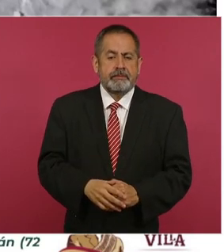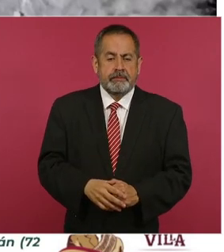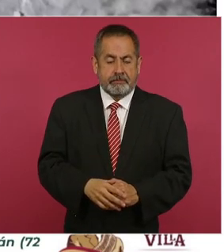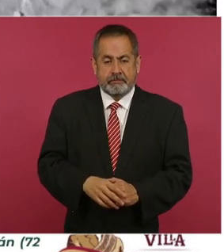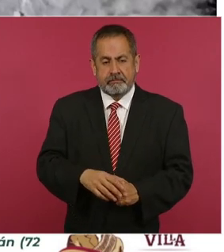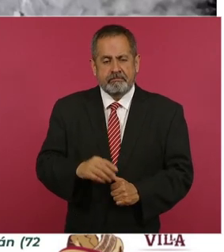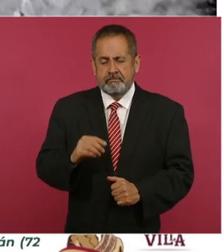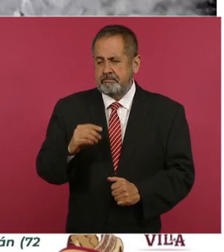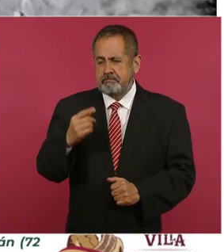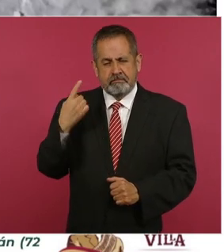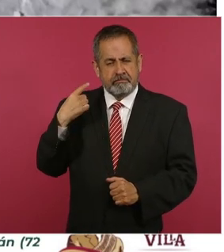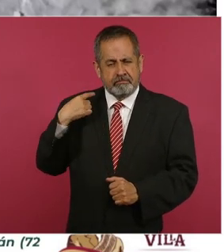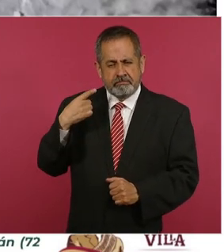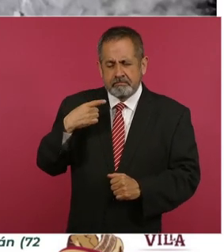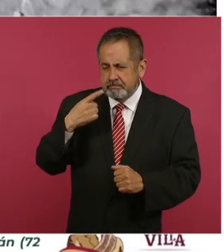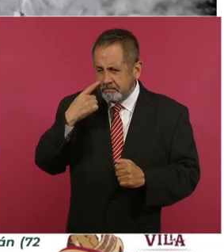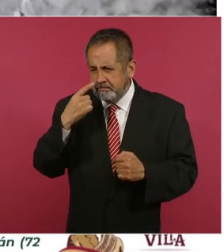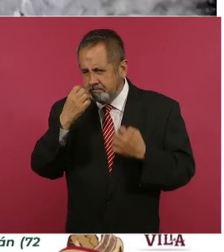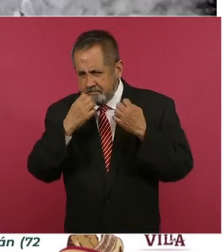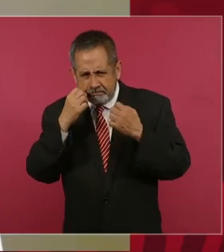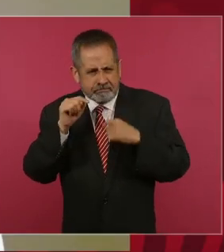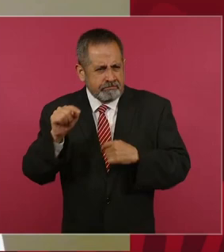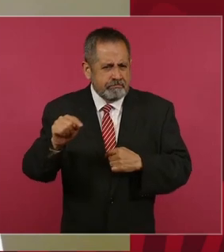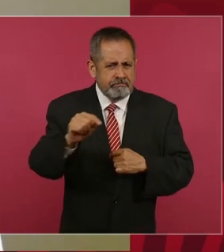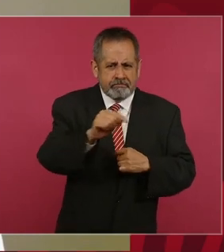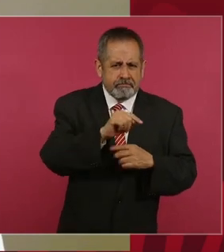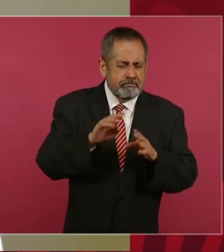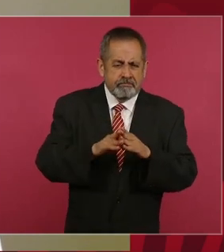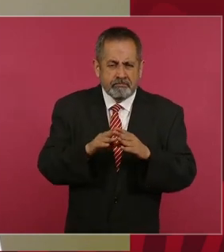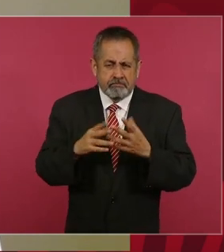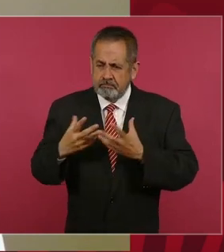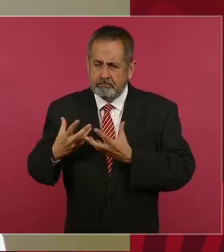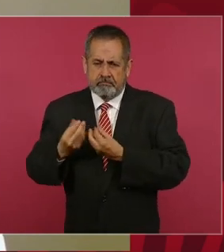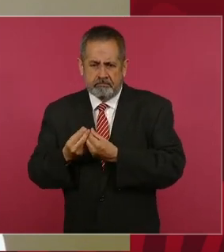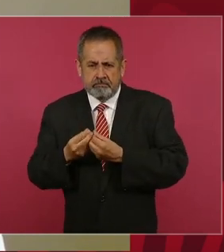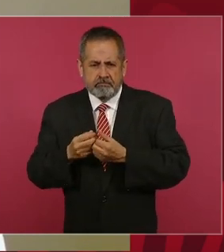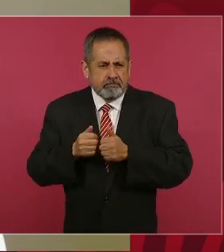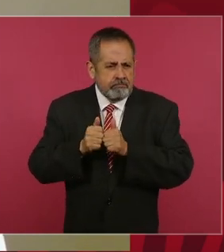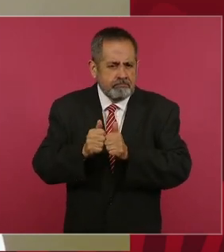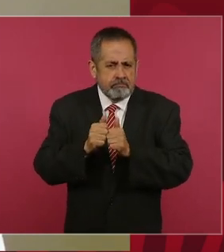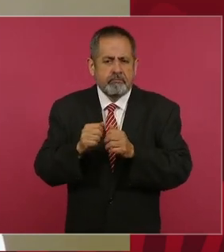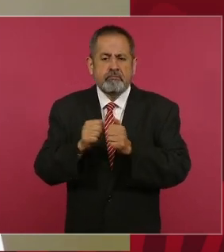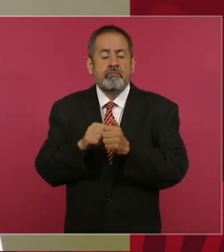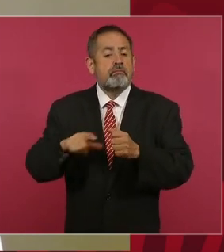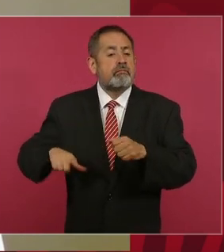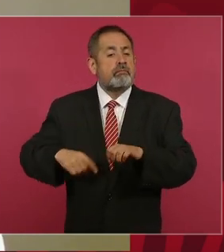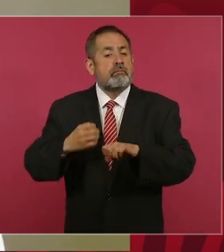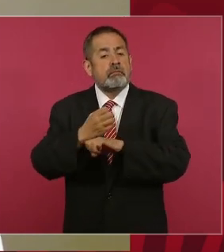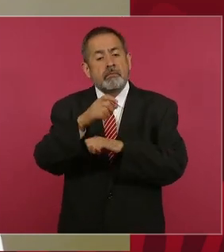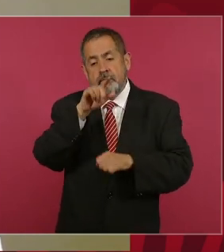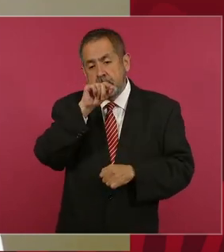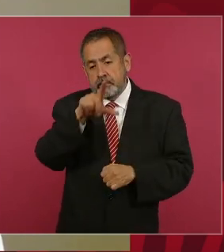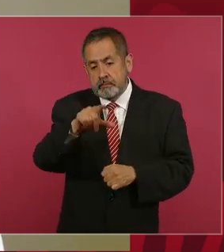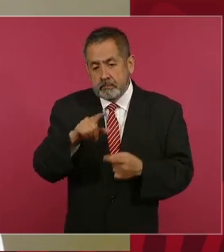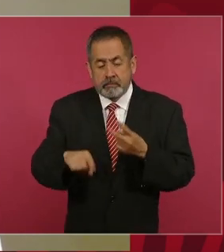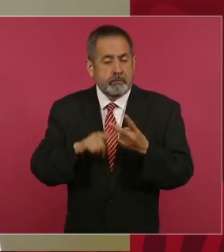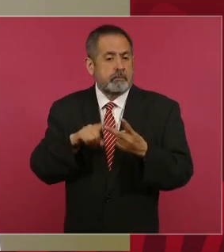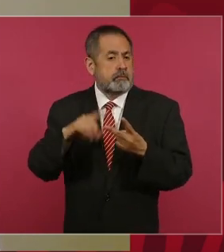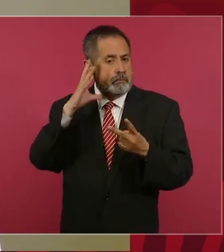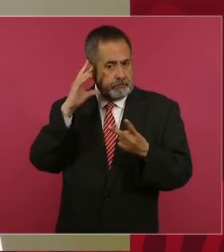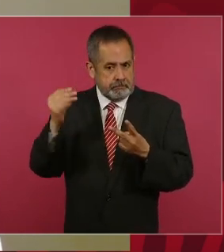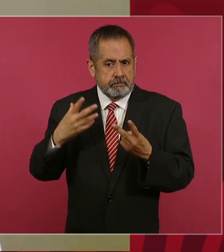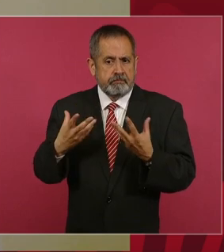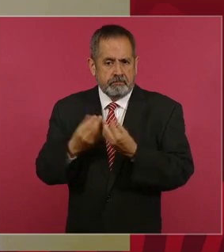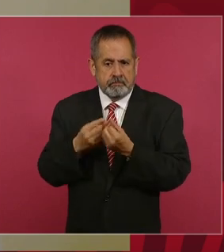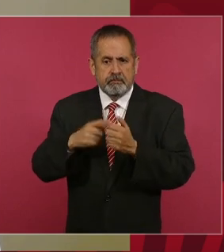estos días acciones muy importantes y de manera conjunta con el gobierno del estado de Jalisco y de Colima